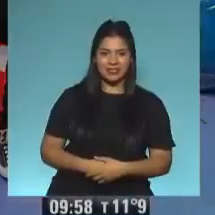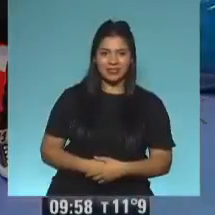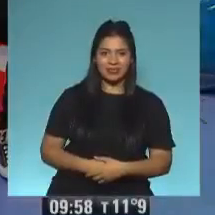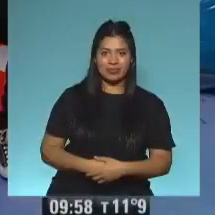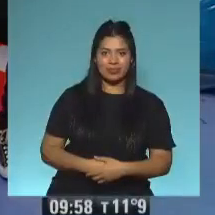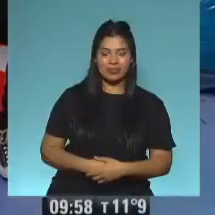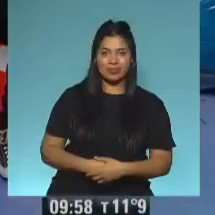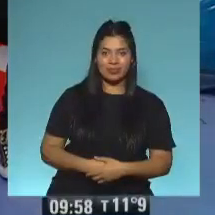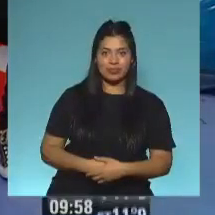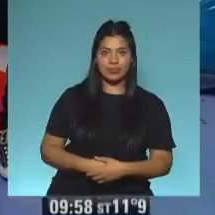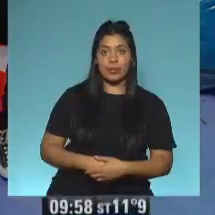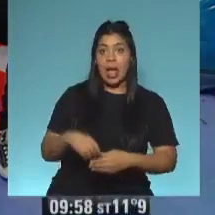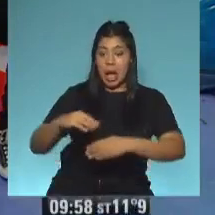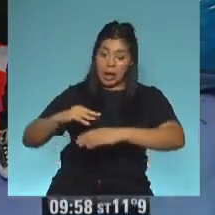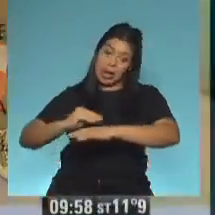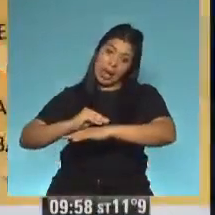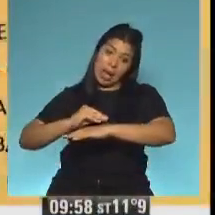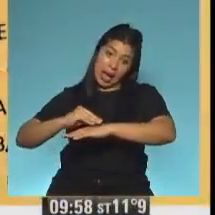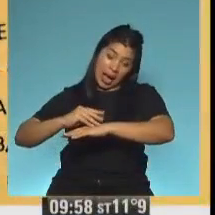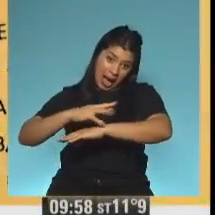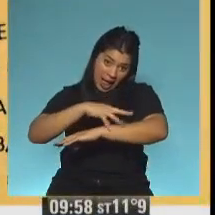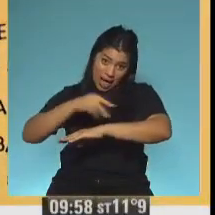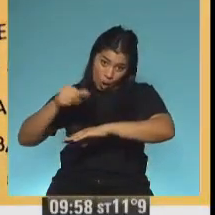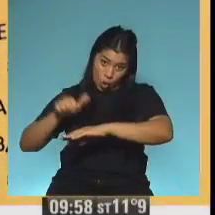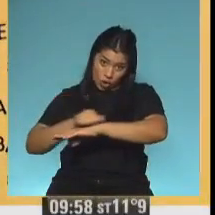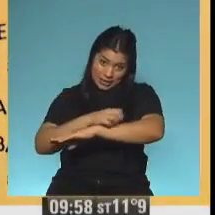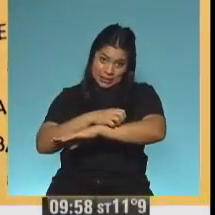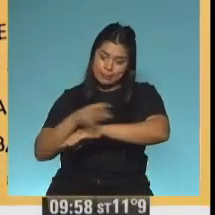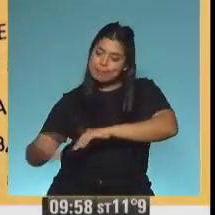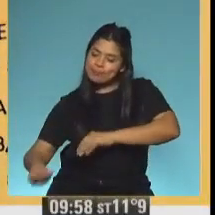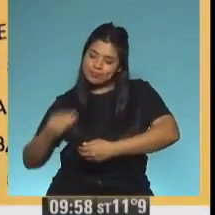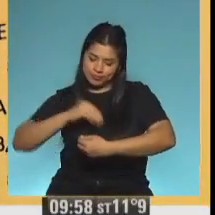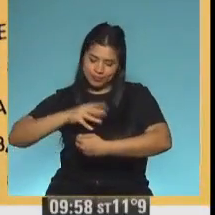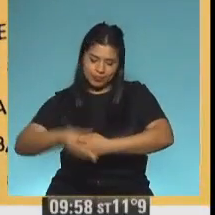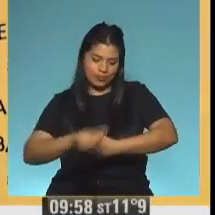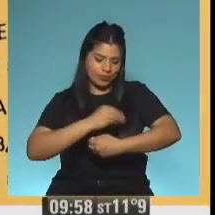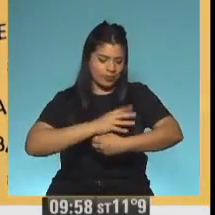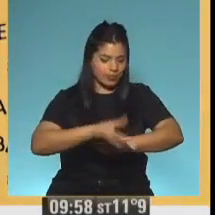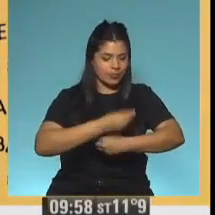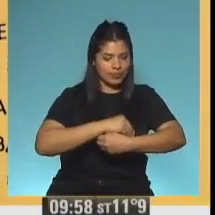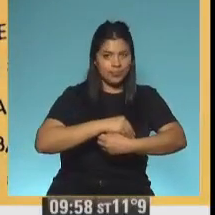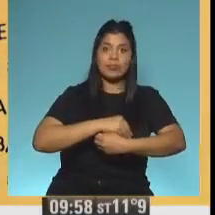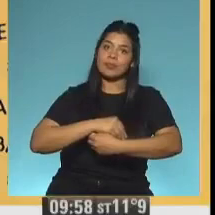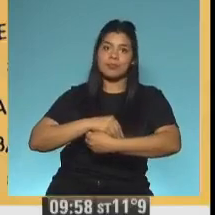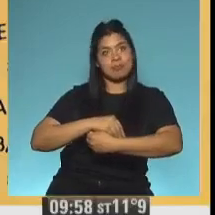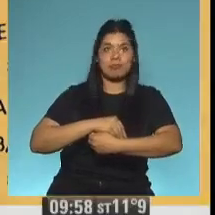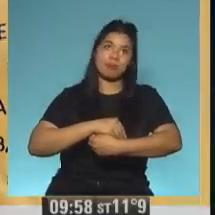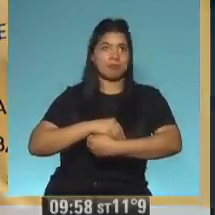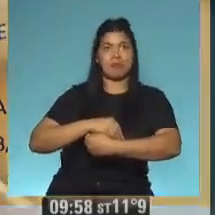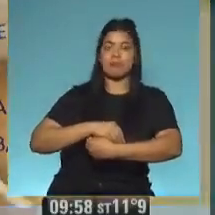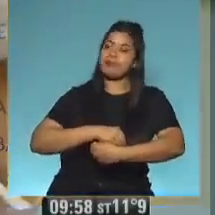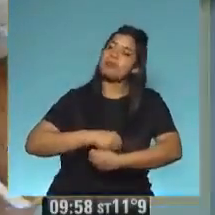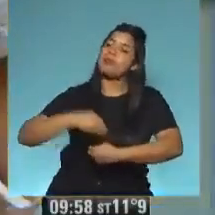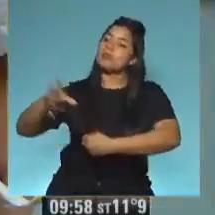Pino juntó caracolitos y luego los desparramó por cualquier parte. Caminó sobre la